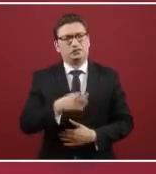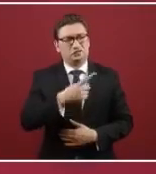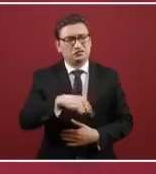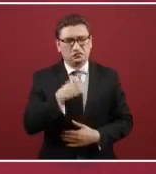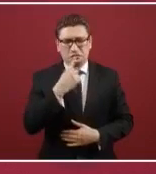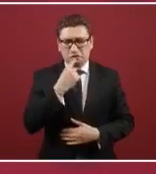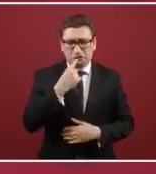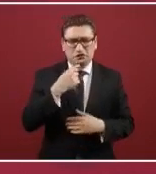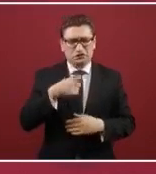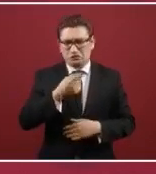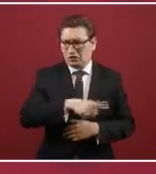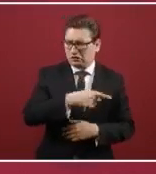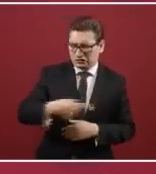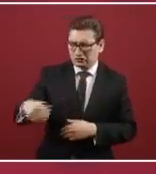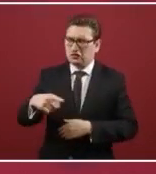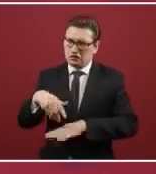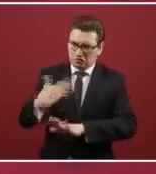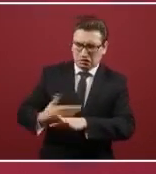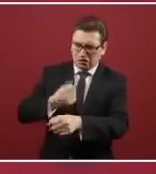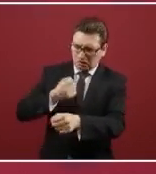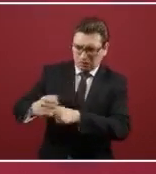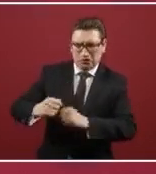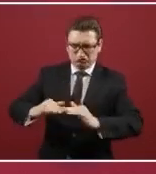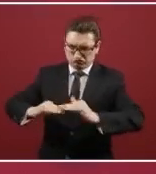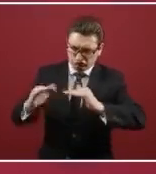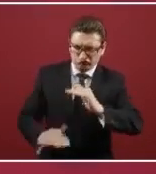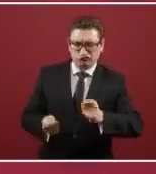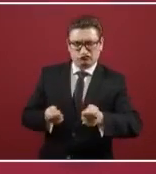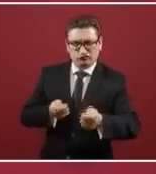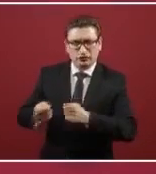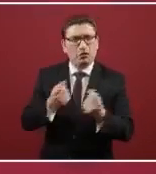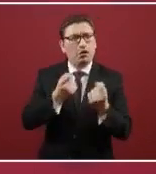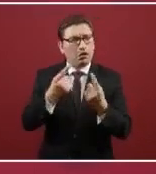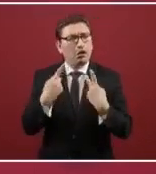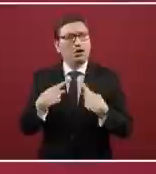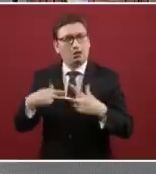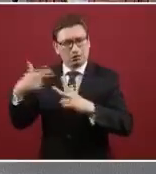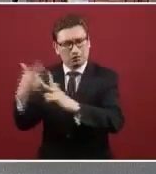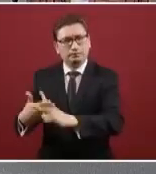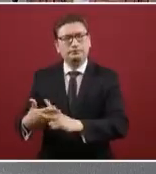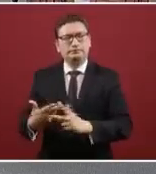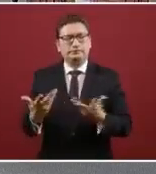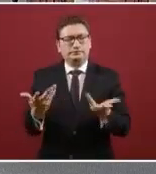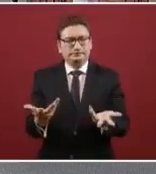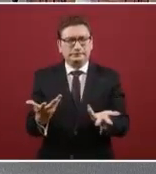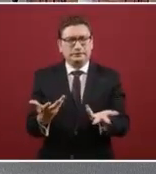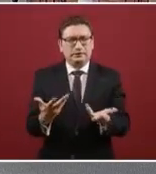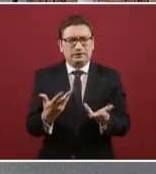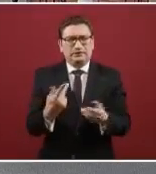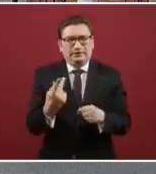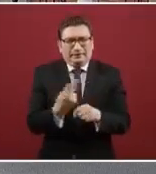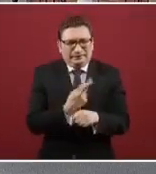golpearon, reprimieron, hubieron hasta personas que perdieron la vida. Entonces, ¿qué nos dejó